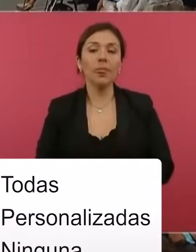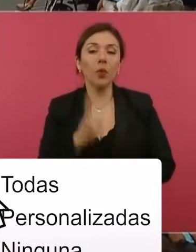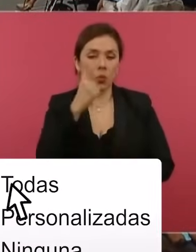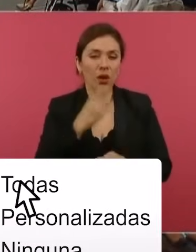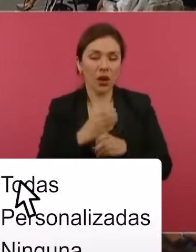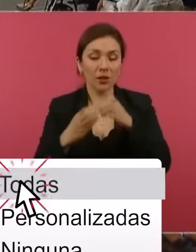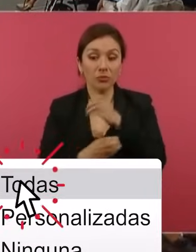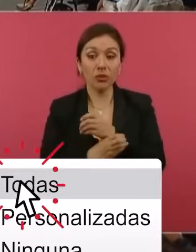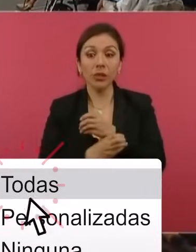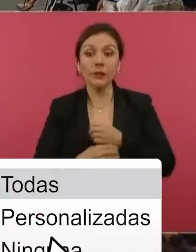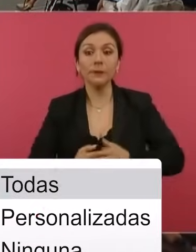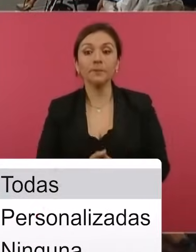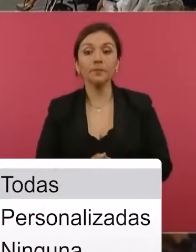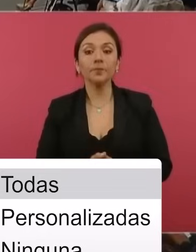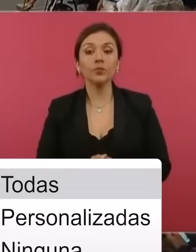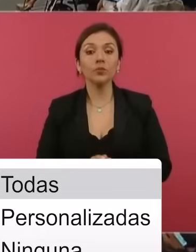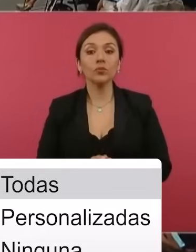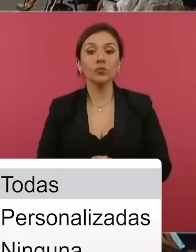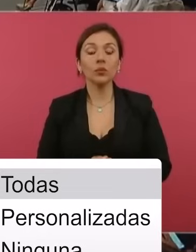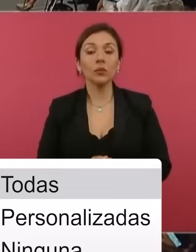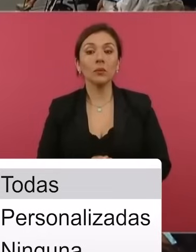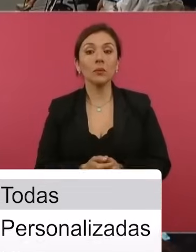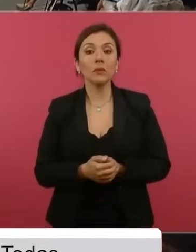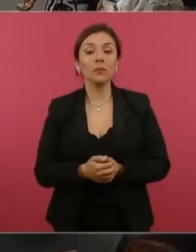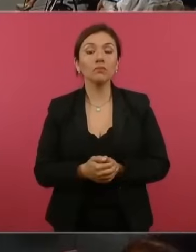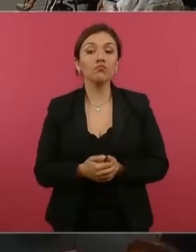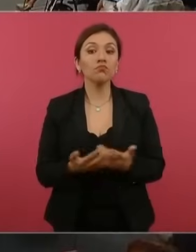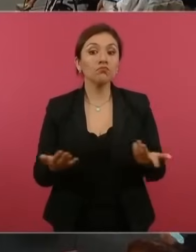es que me digan